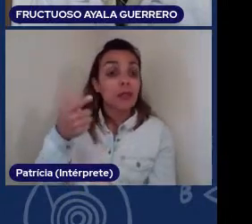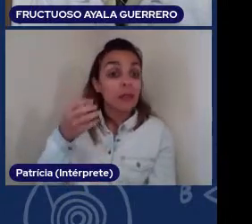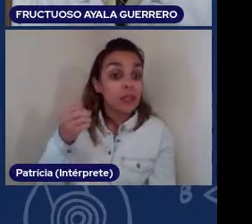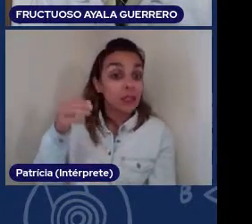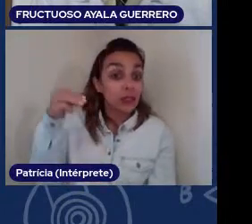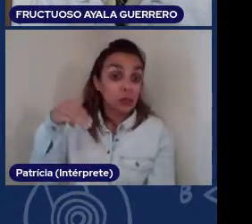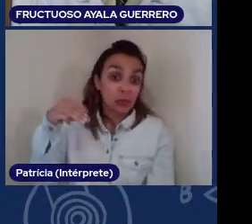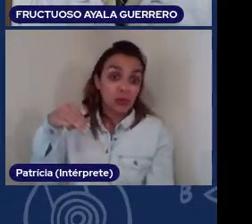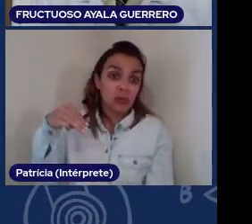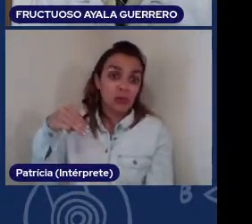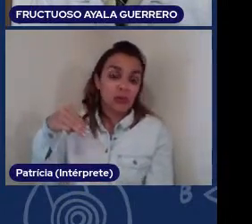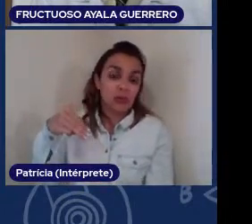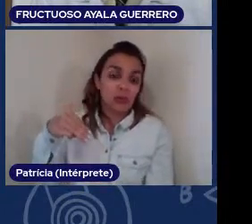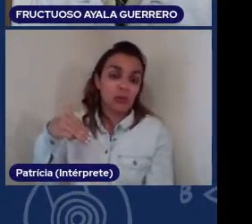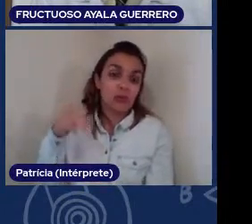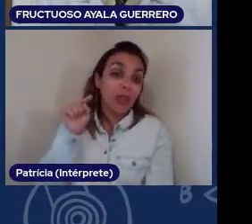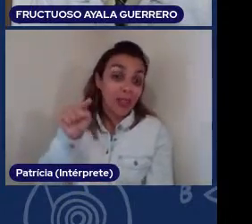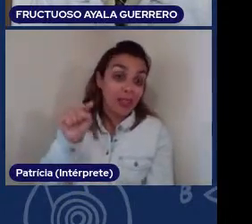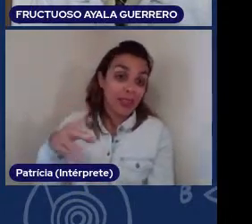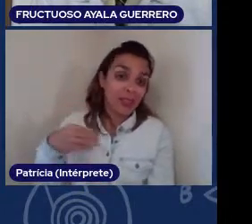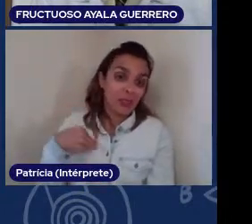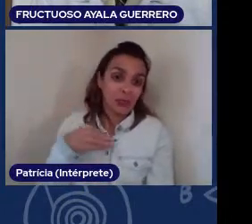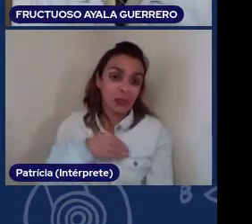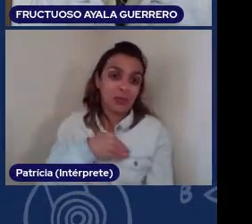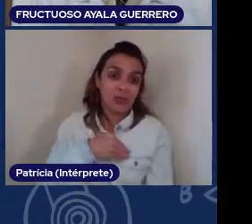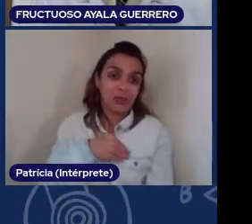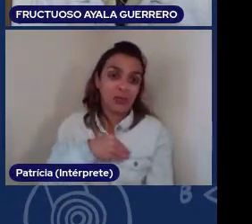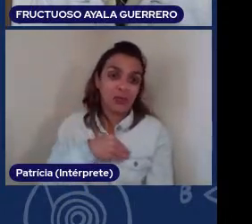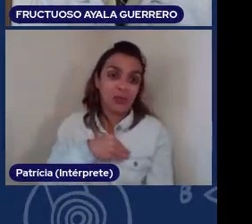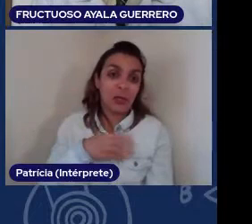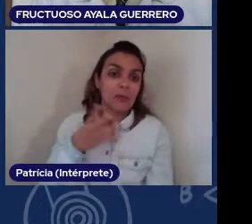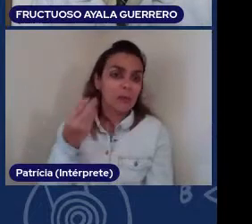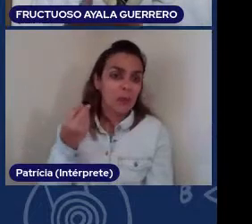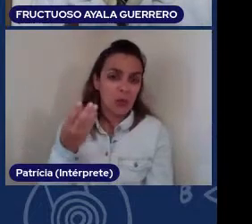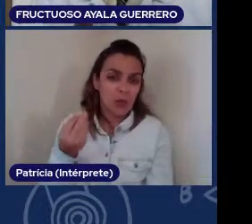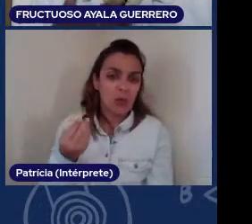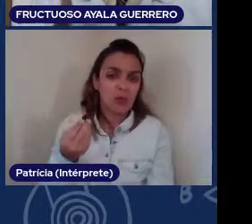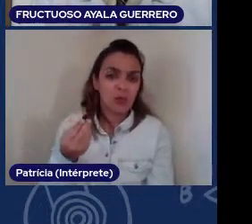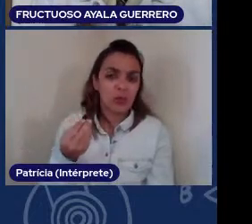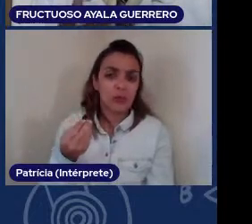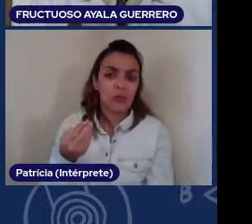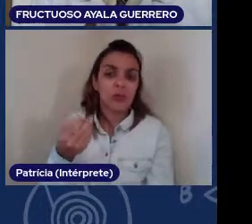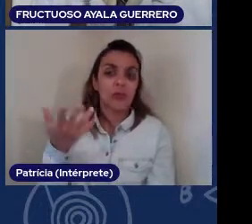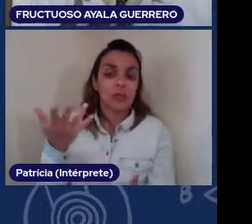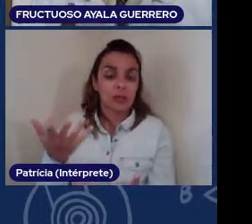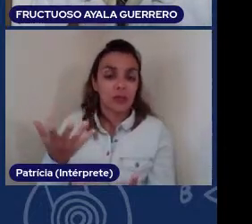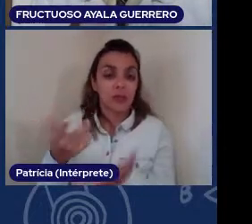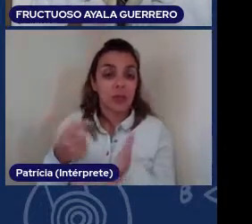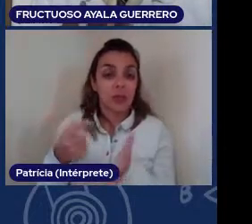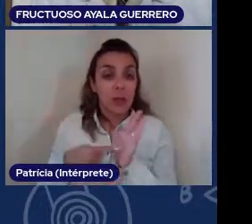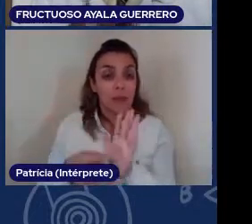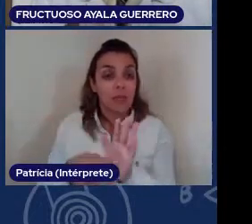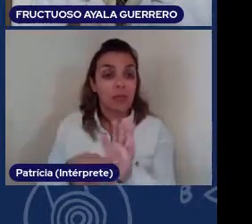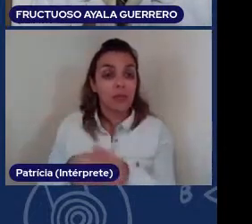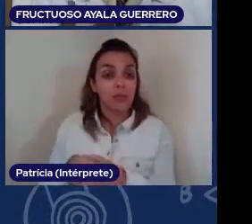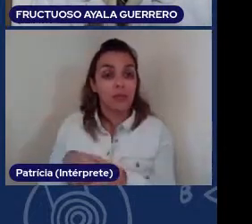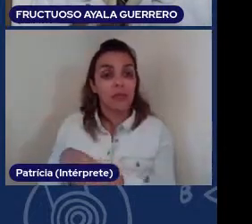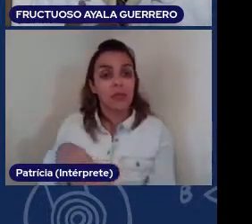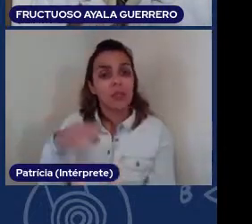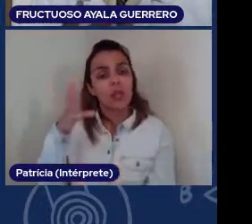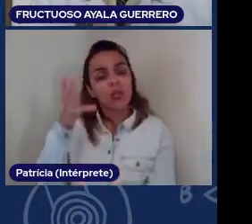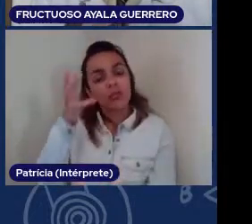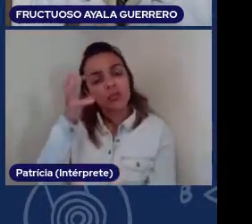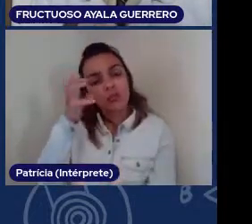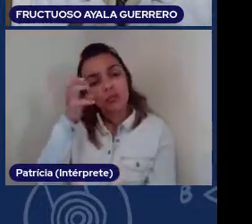este paciente se extendió bastante. Entonces puede presentar un tipo de insomnio que se llama